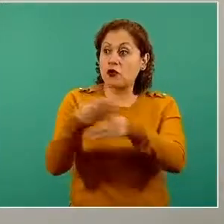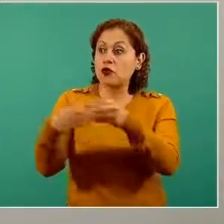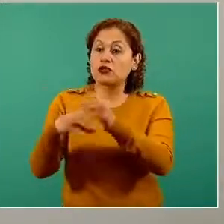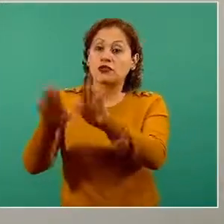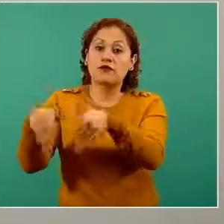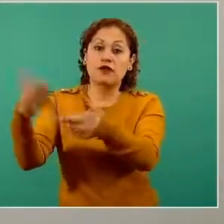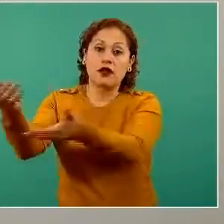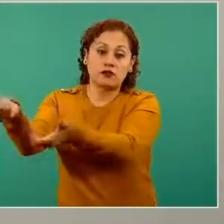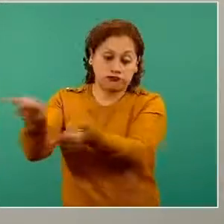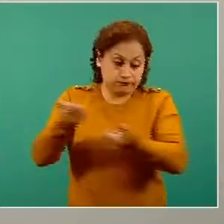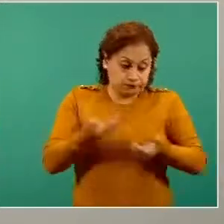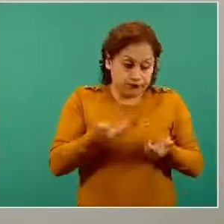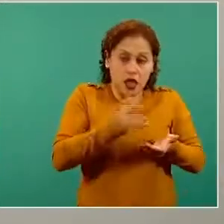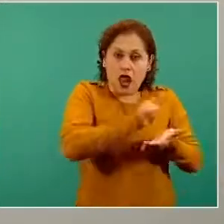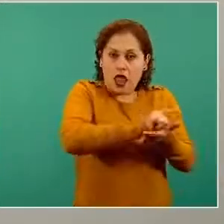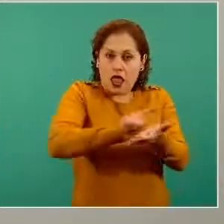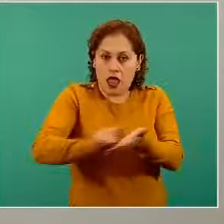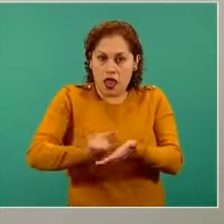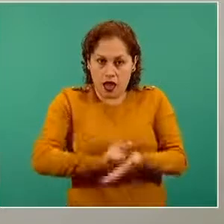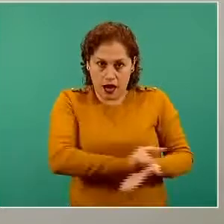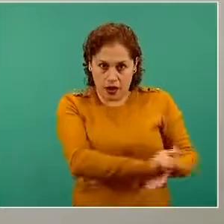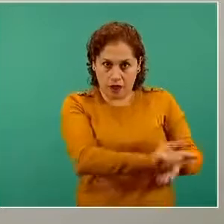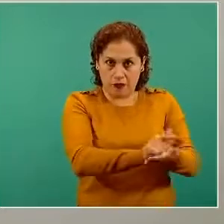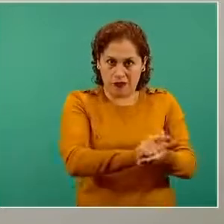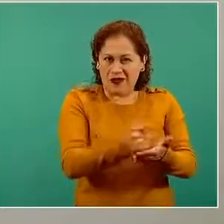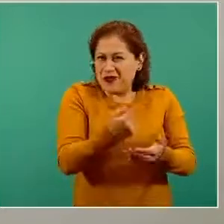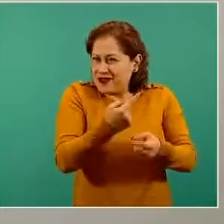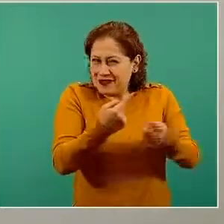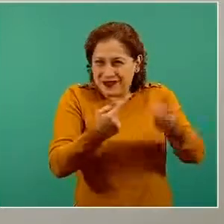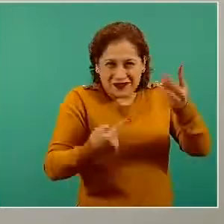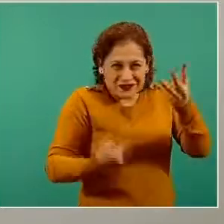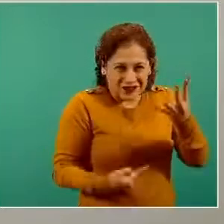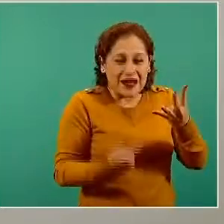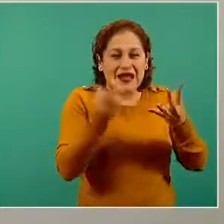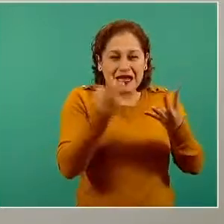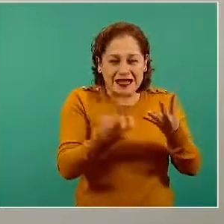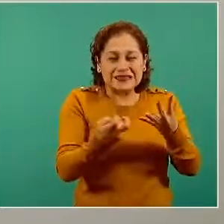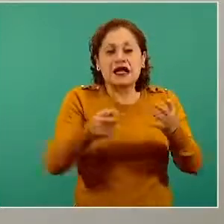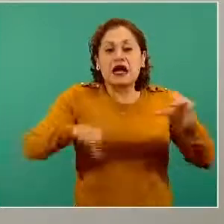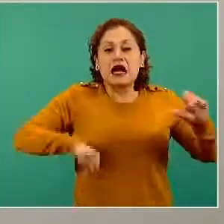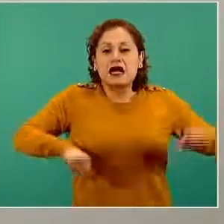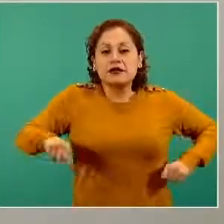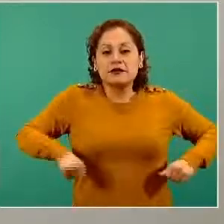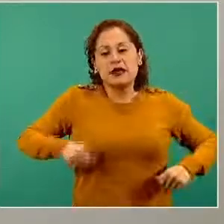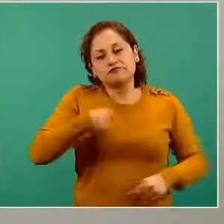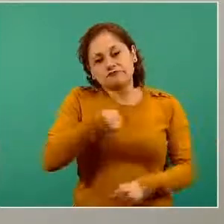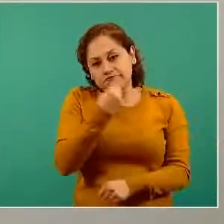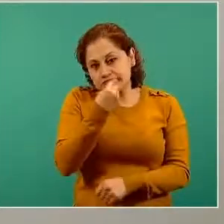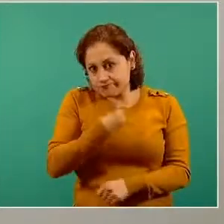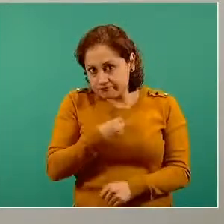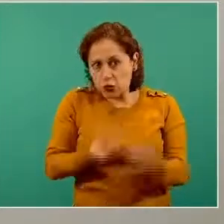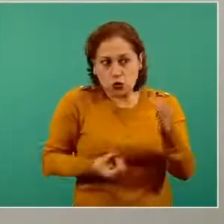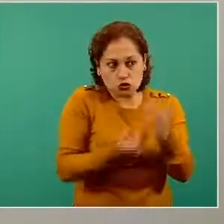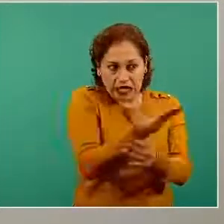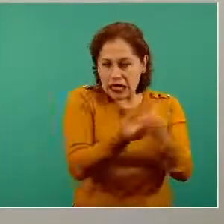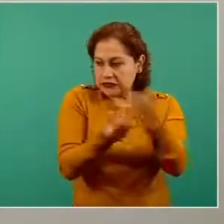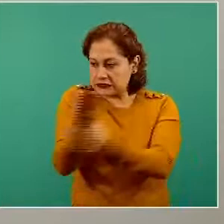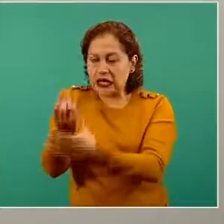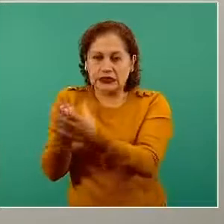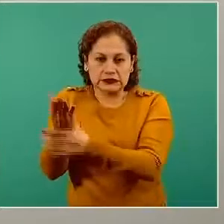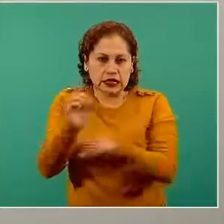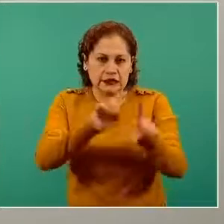microorganismos. Entonces, estamos hablando justo de actividades esenciales que son, como su nombre lo dice,